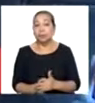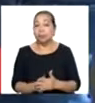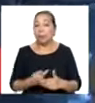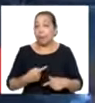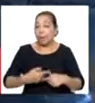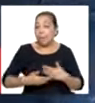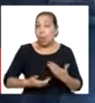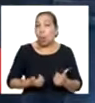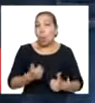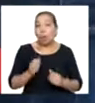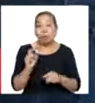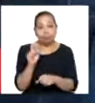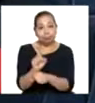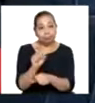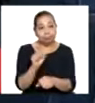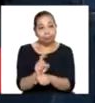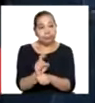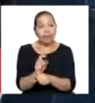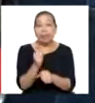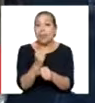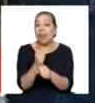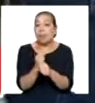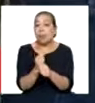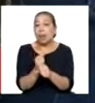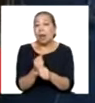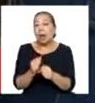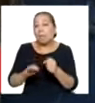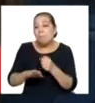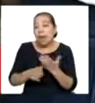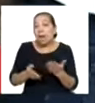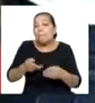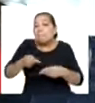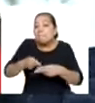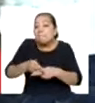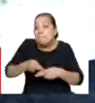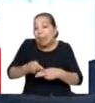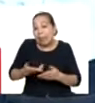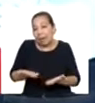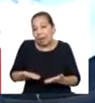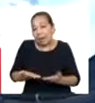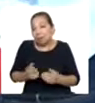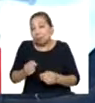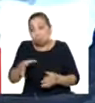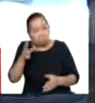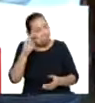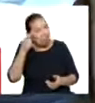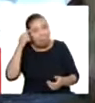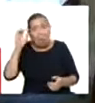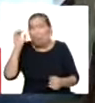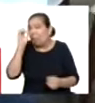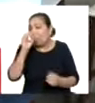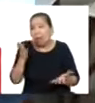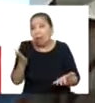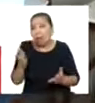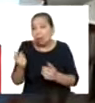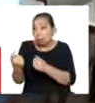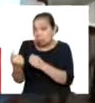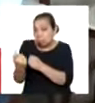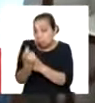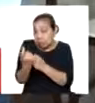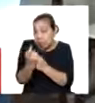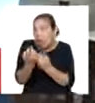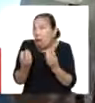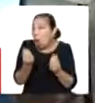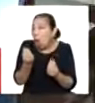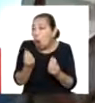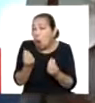emprendedores, en el cual se les enseña a trabajar productos básicos en madera, ¿no? Como vienen sin conocimientos, este curso, por ejemplo,